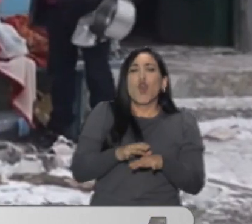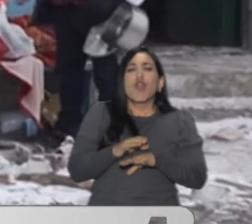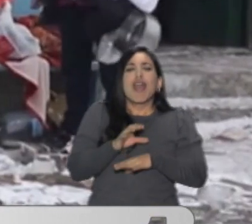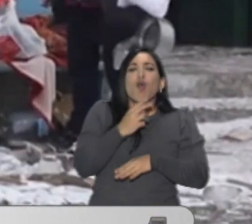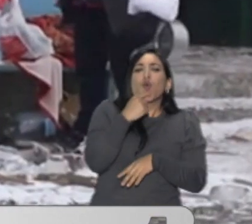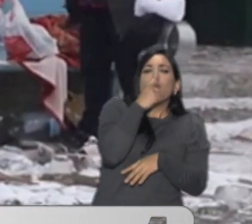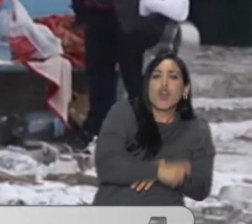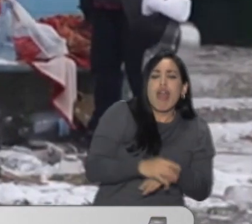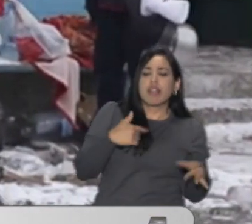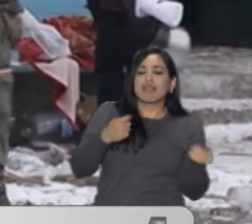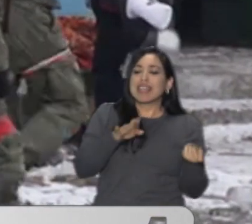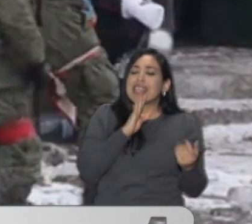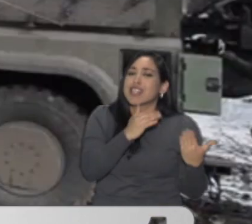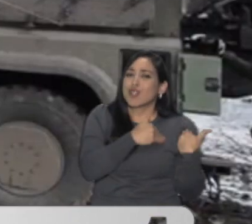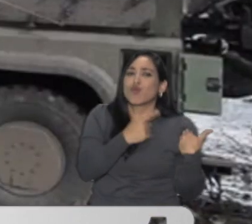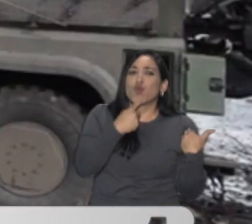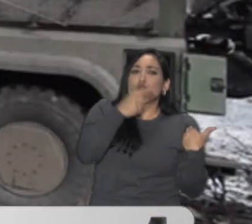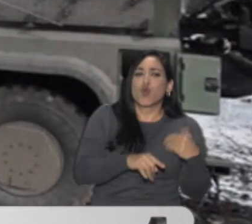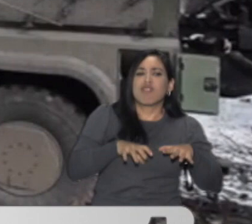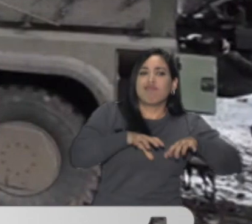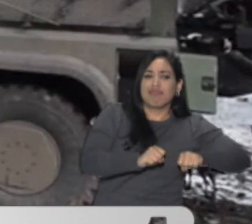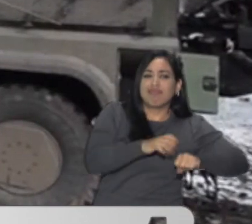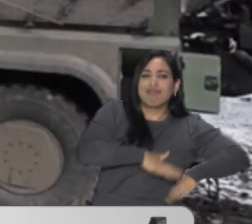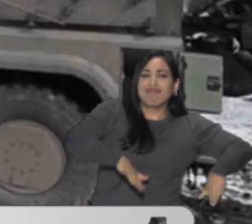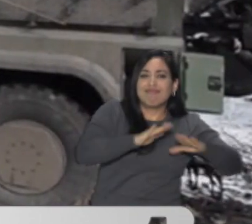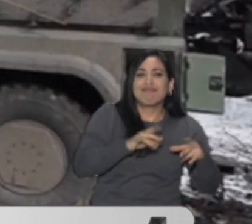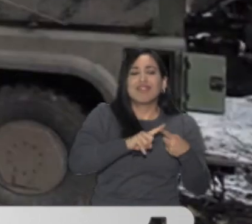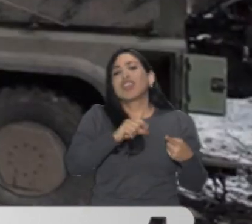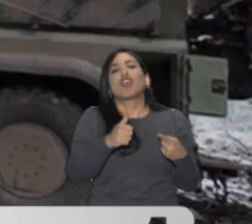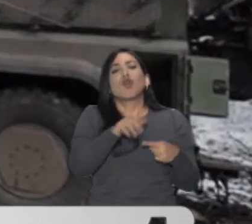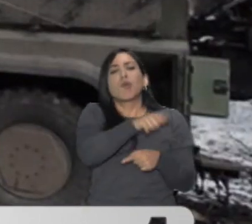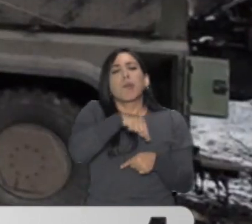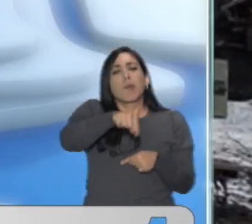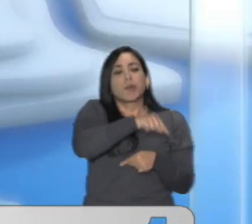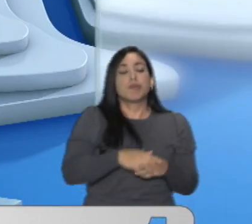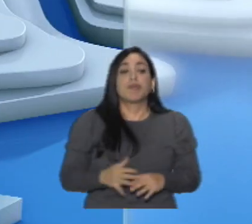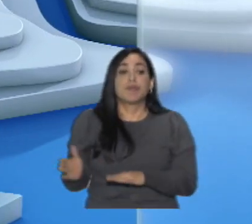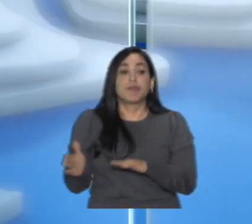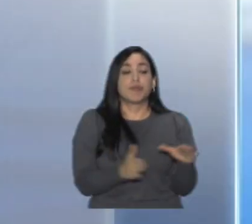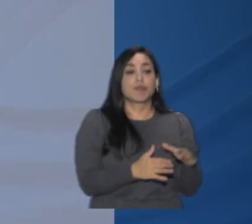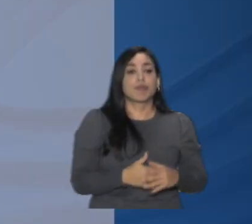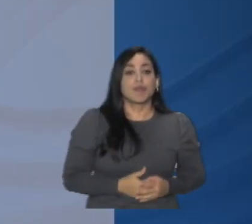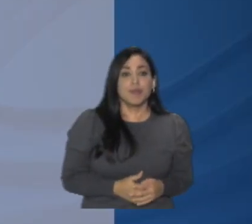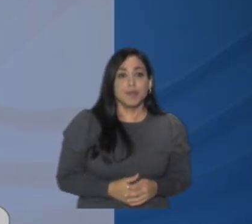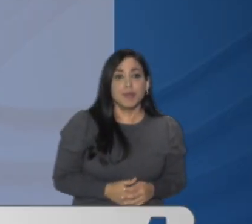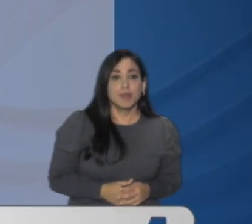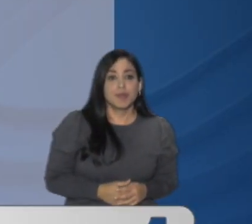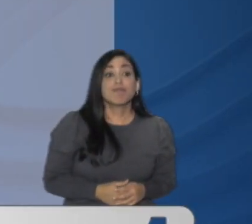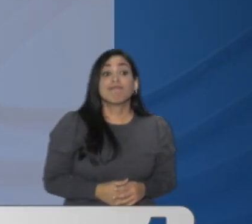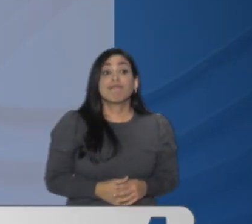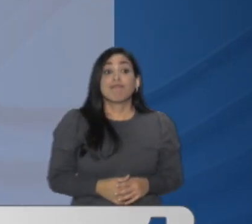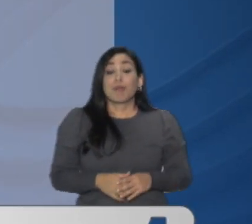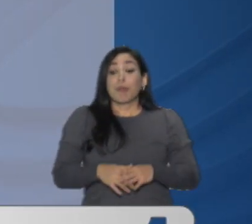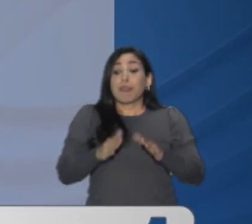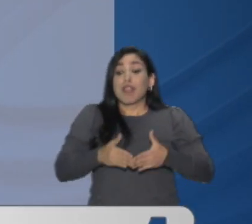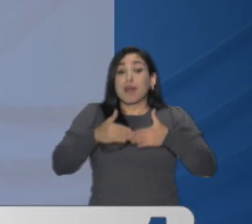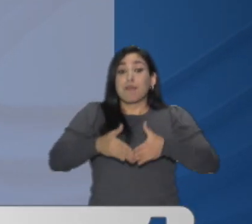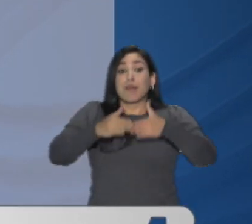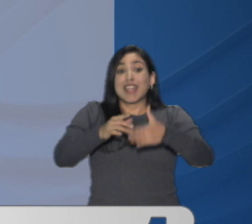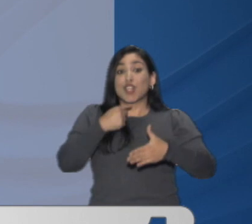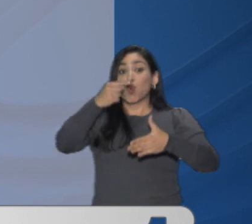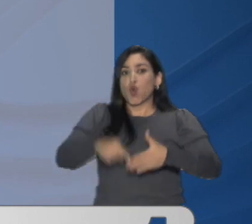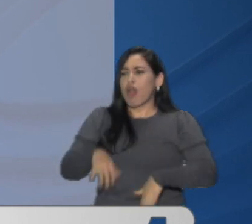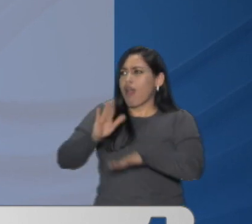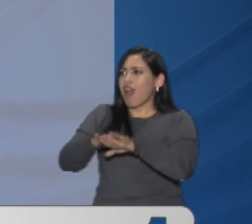Ucrania, controladas por milicias prorrusas como Donetsk y Lugansk. La Marina ucraniana aseguró